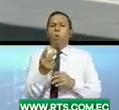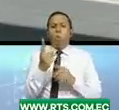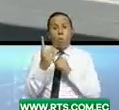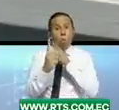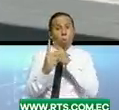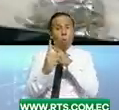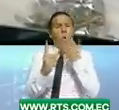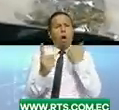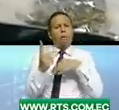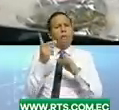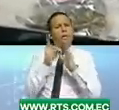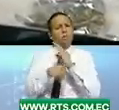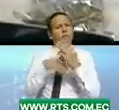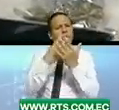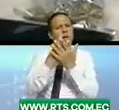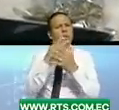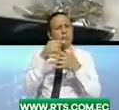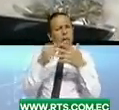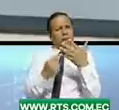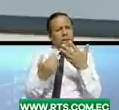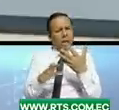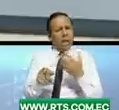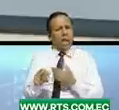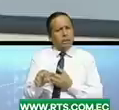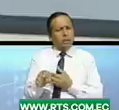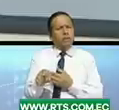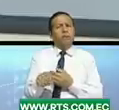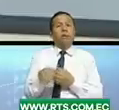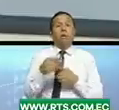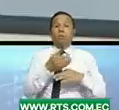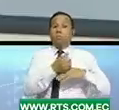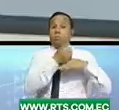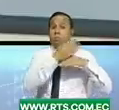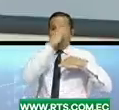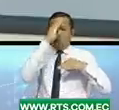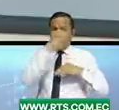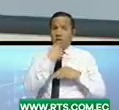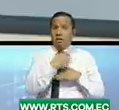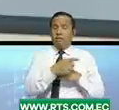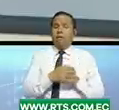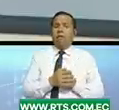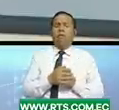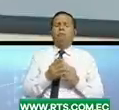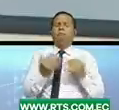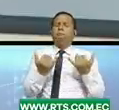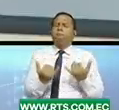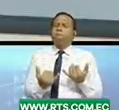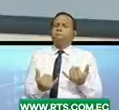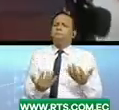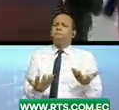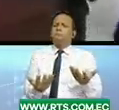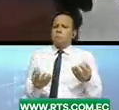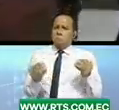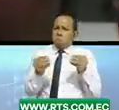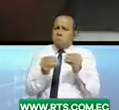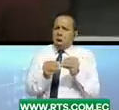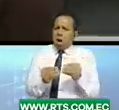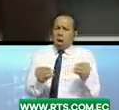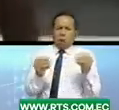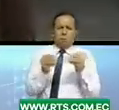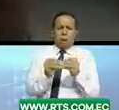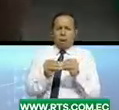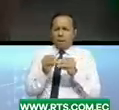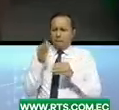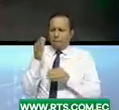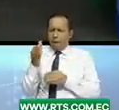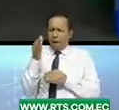dijeron más que nada los elementos de la policía es que se están dando más operativos debido a los temas de violencia que